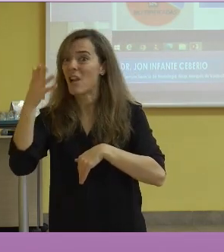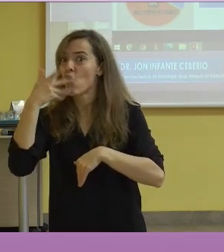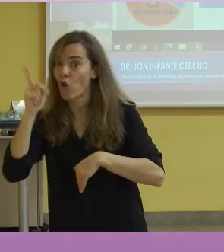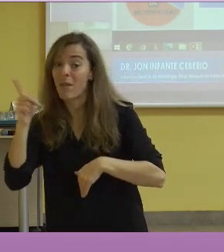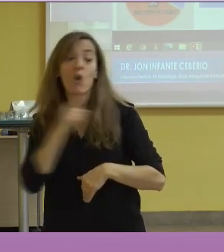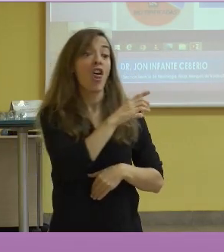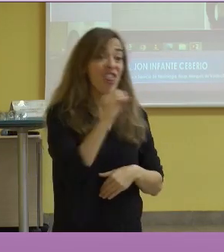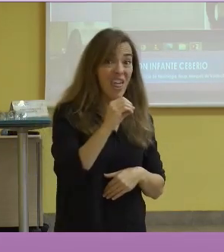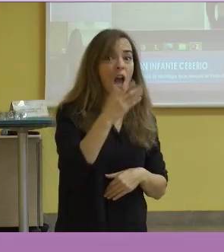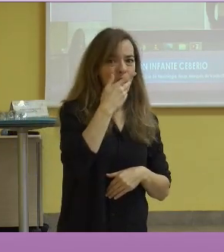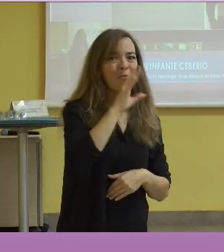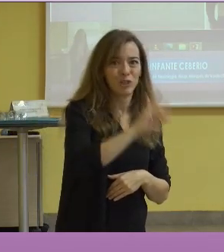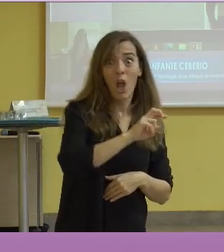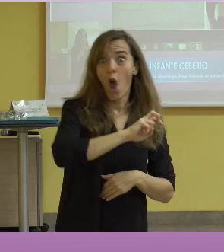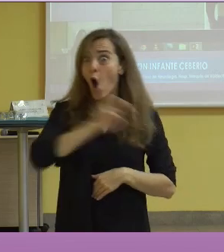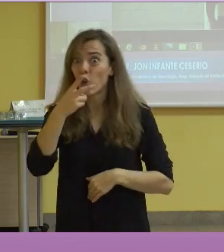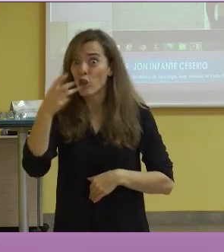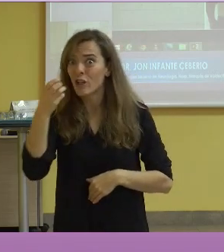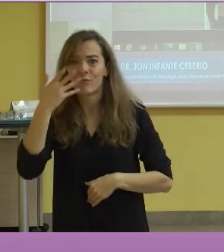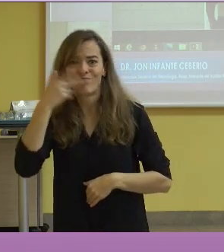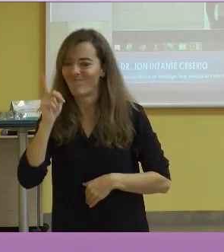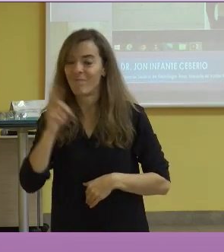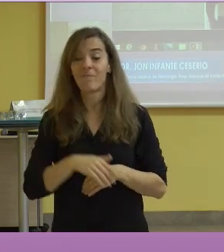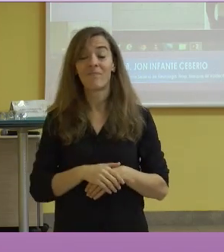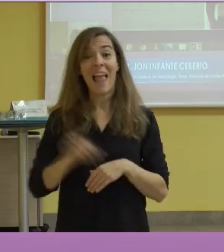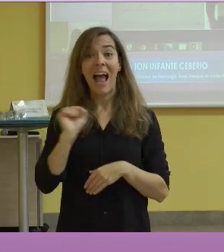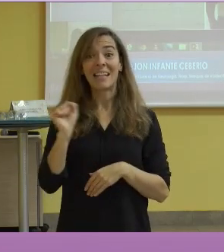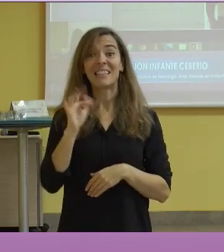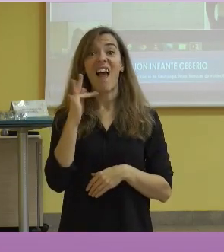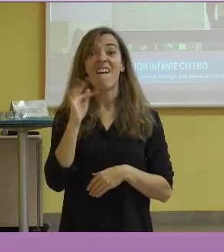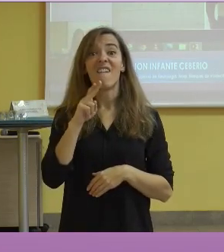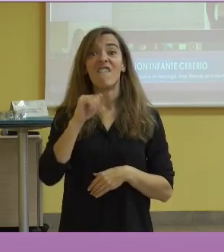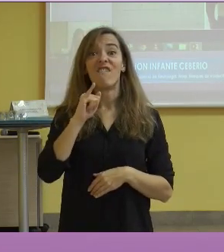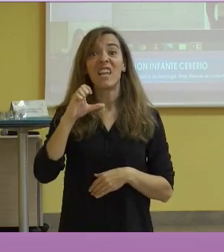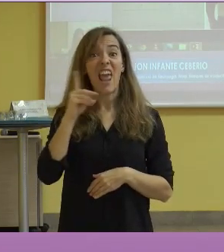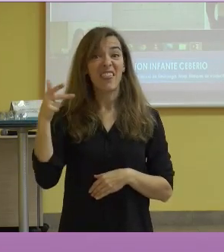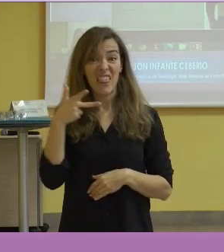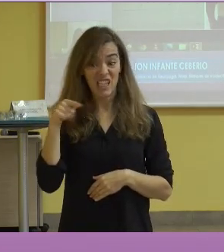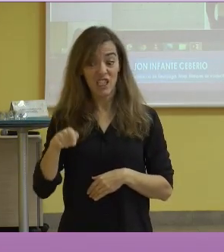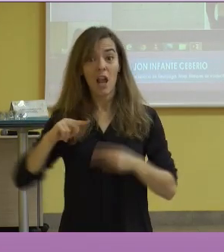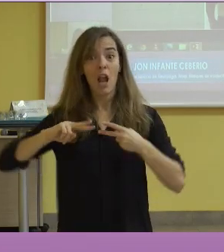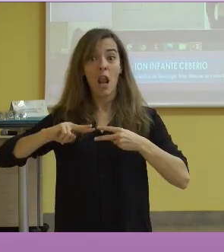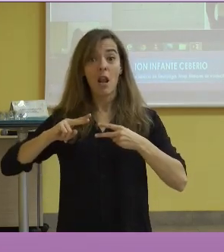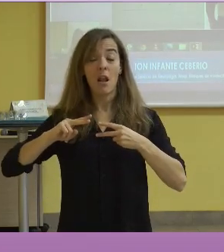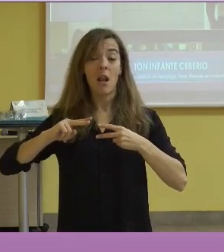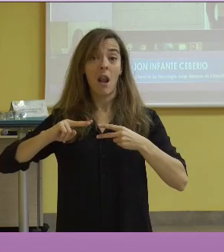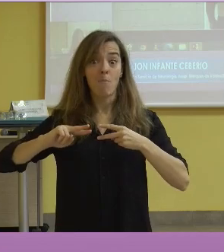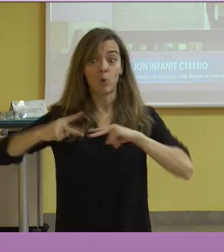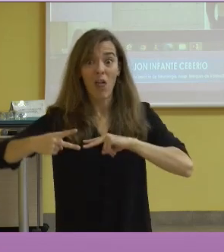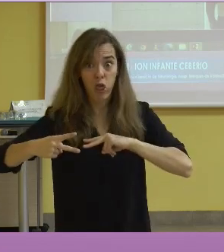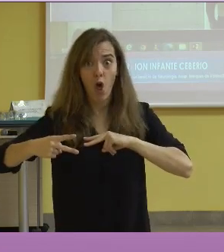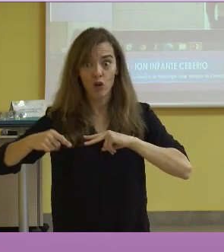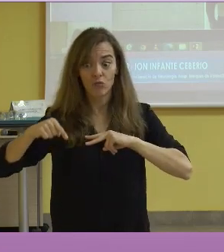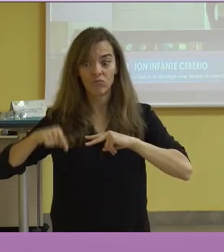conocemos. Bien, la ataxia de Friedreich, la mutación, bueno, es